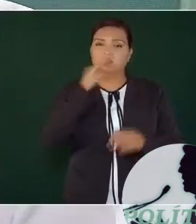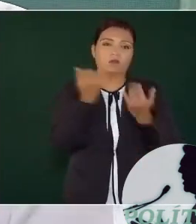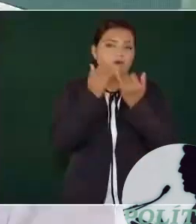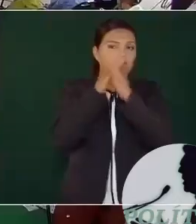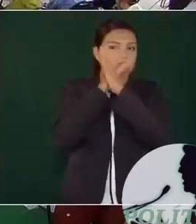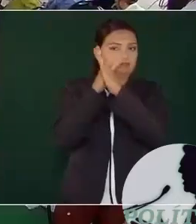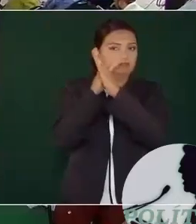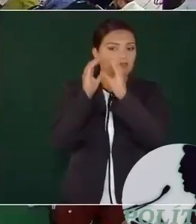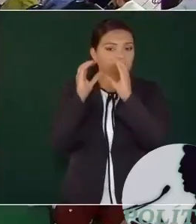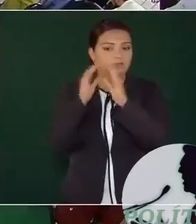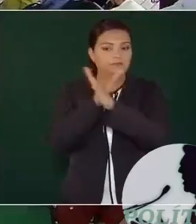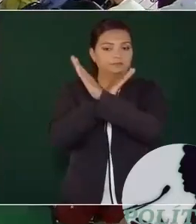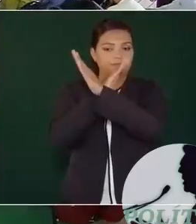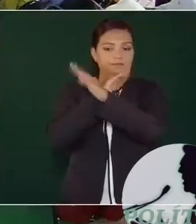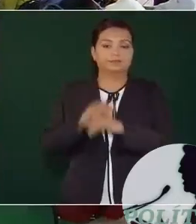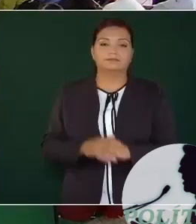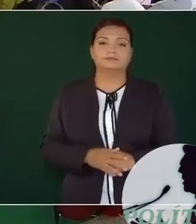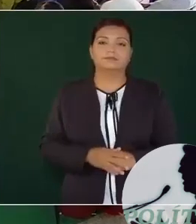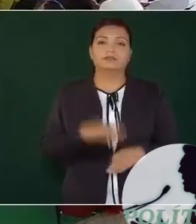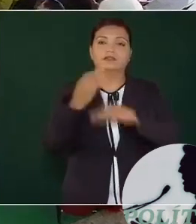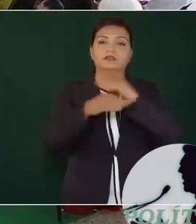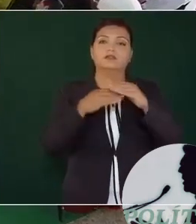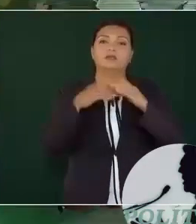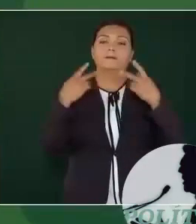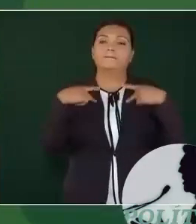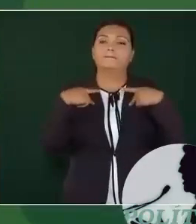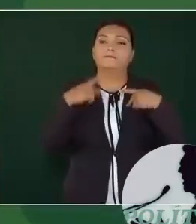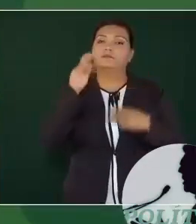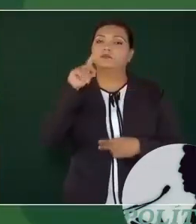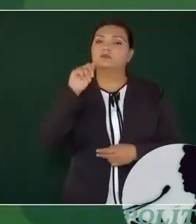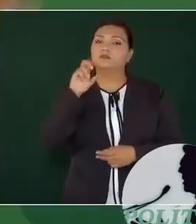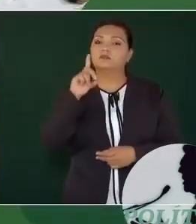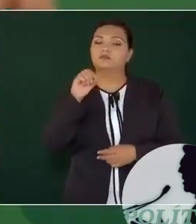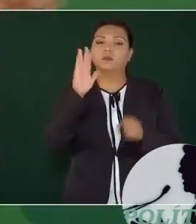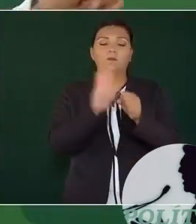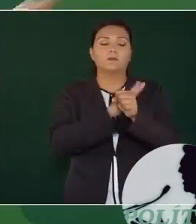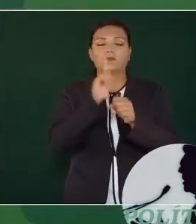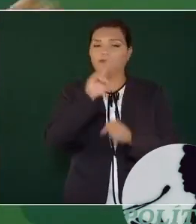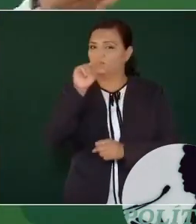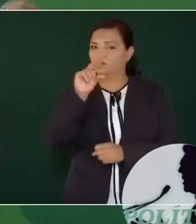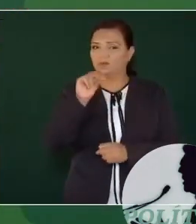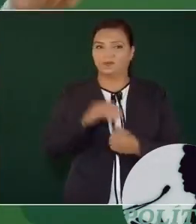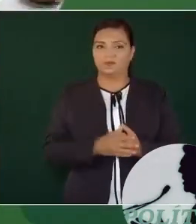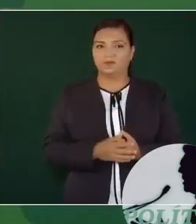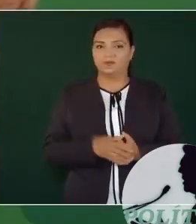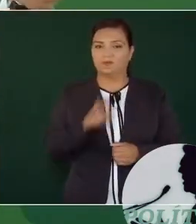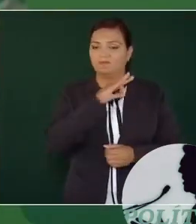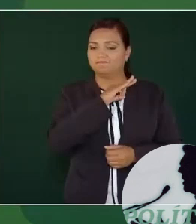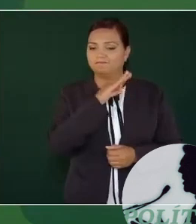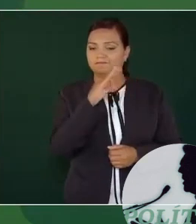protegen a los potentados, porque no es un